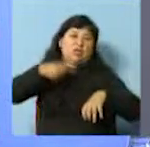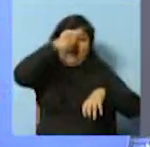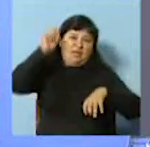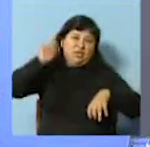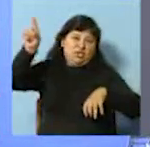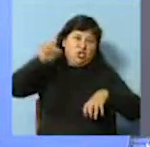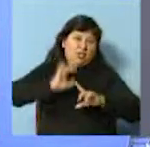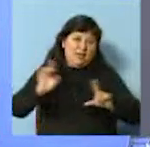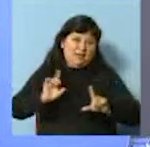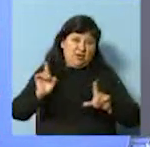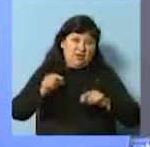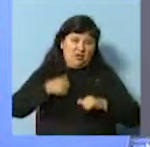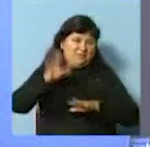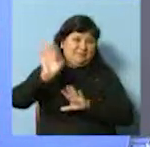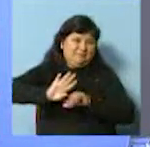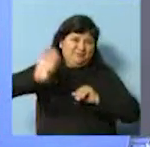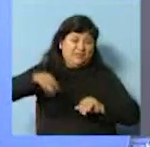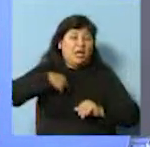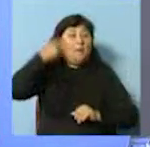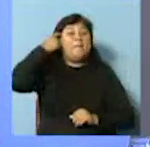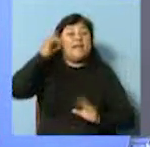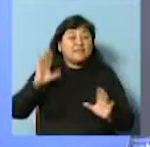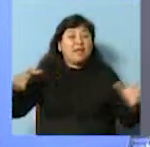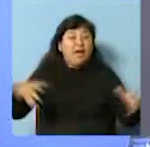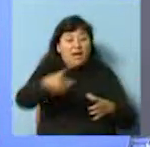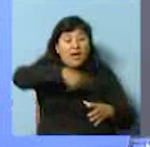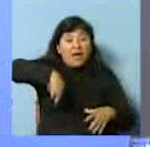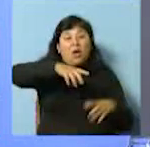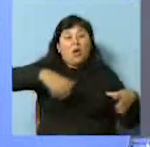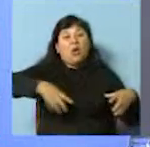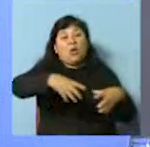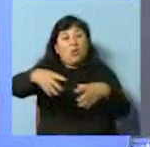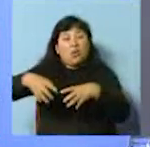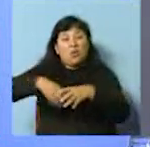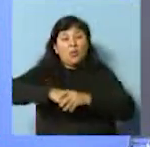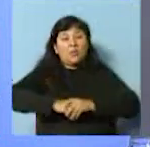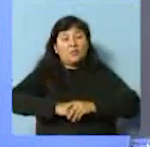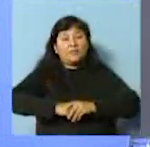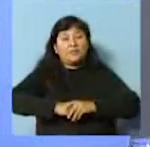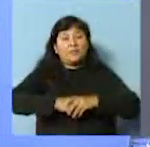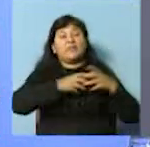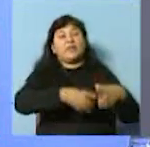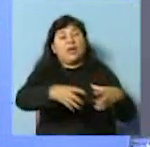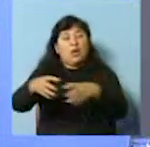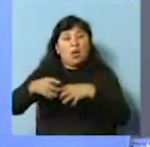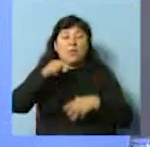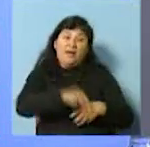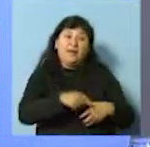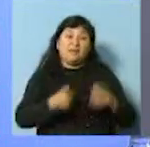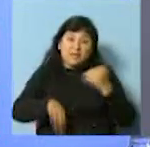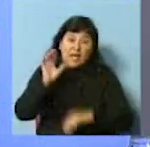nacionalismo pero creemos que hay que poner por delante veamos los intereses que se juegan en la sociedad